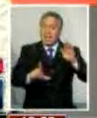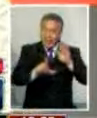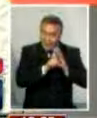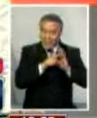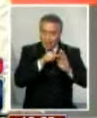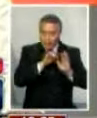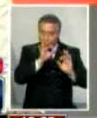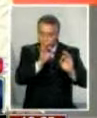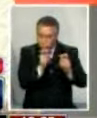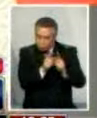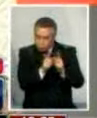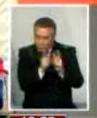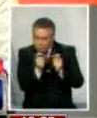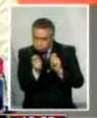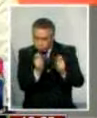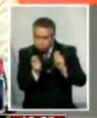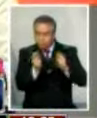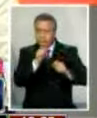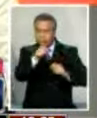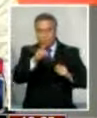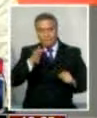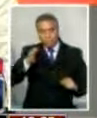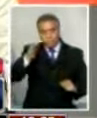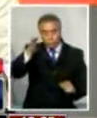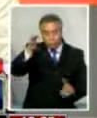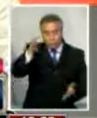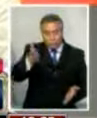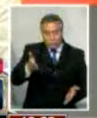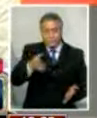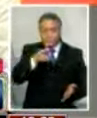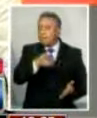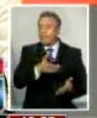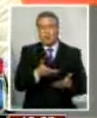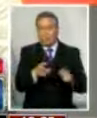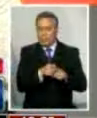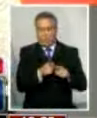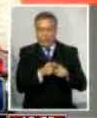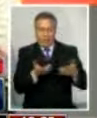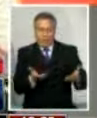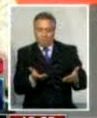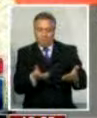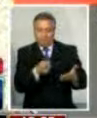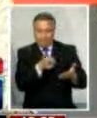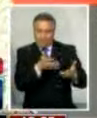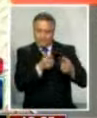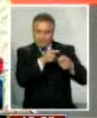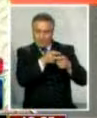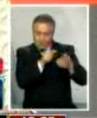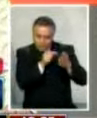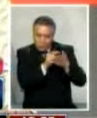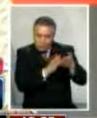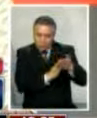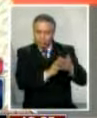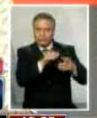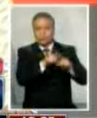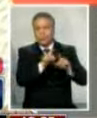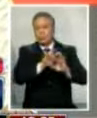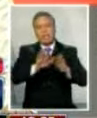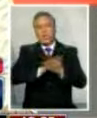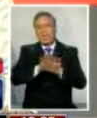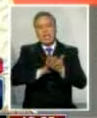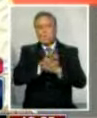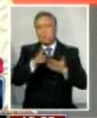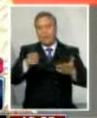una regulación a futuro, sin tomar eso como punto de partida para una violación, ¿no? No se